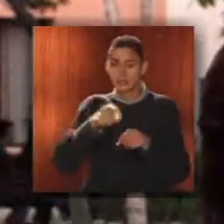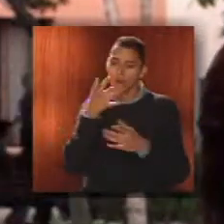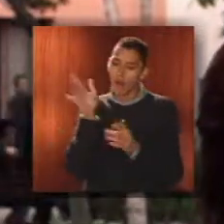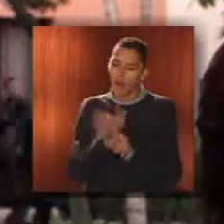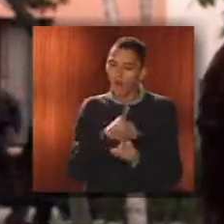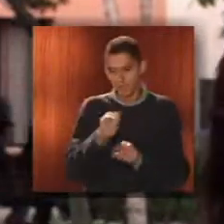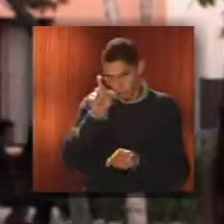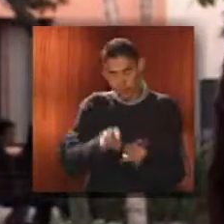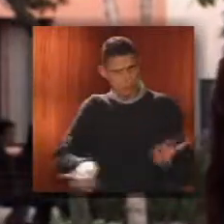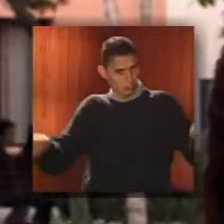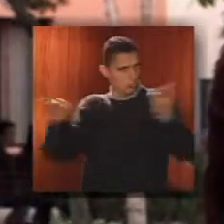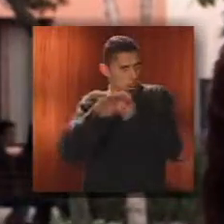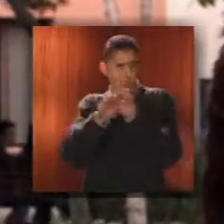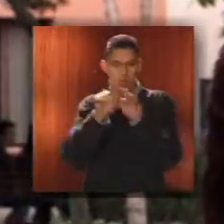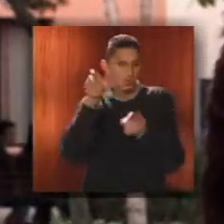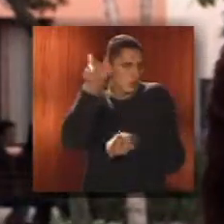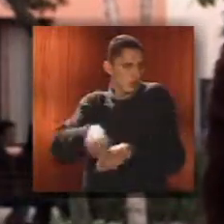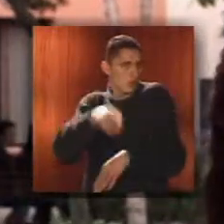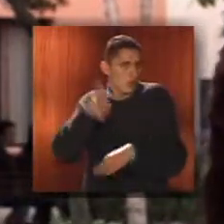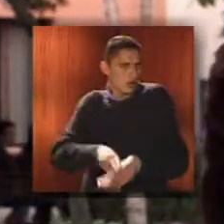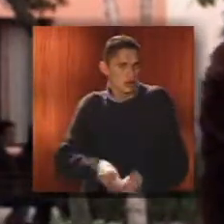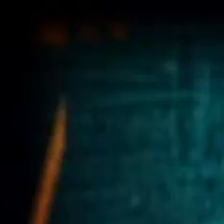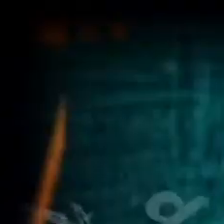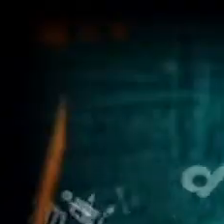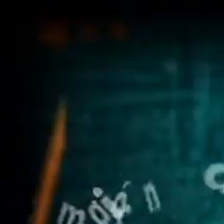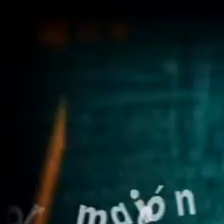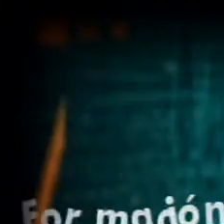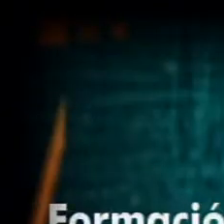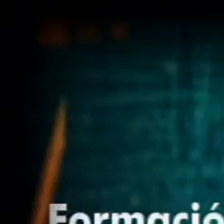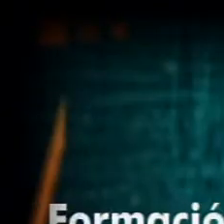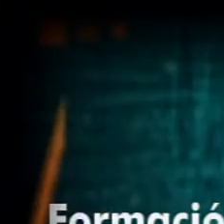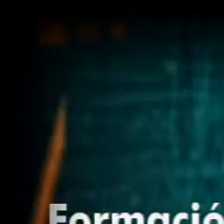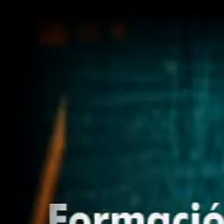tratarlos a ellos como personas realmente normales.